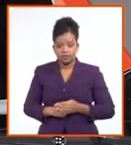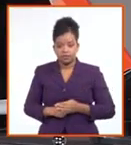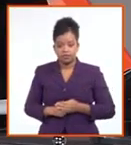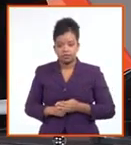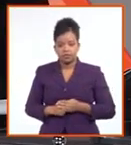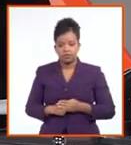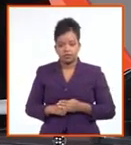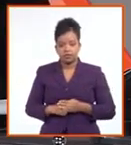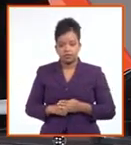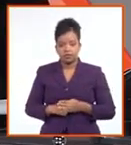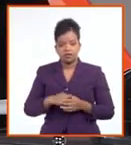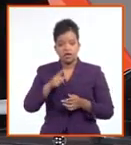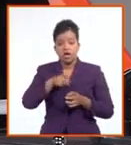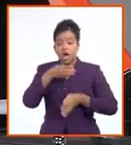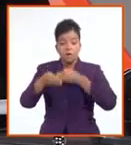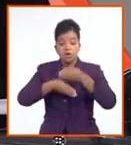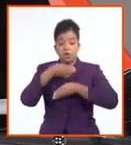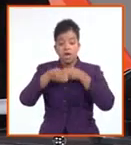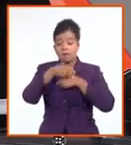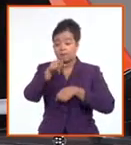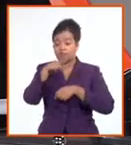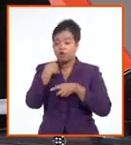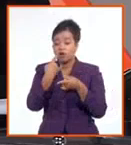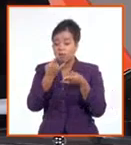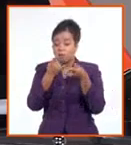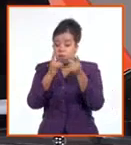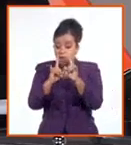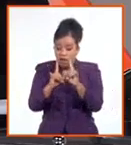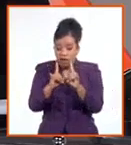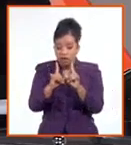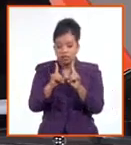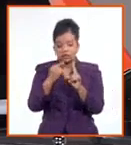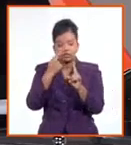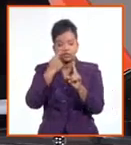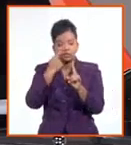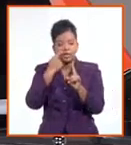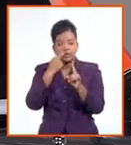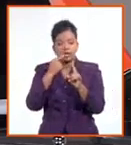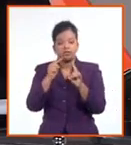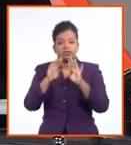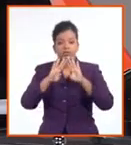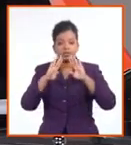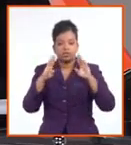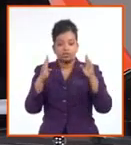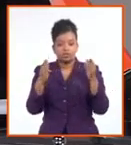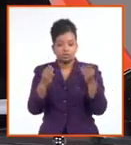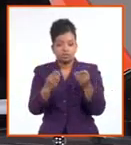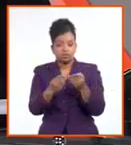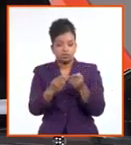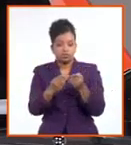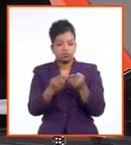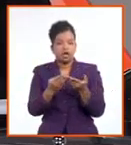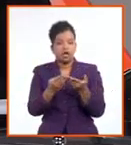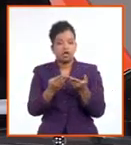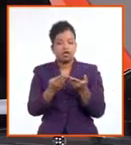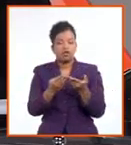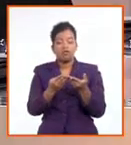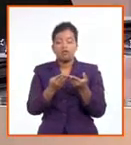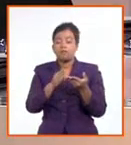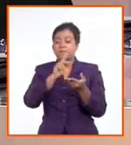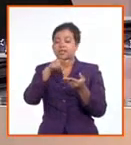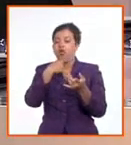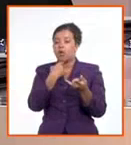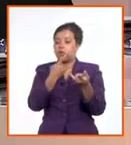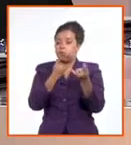vidas humanas, uno se pregunta, bueno, en todos esos hechos, ¿cuántas otras vidas se han salvado? ¿Cómo se ha actuado